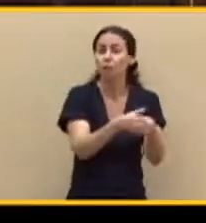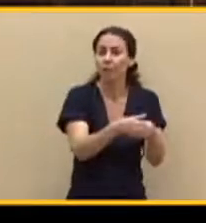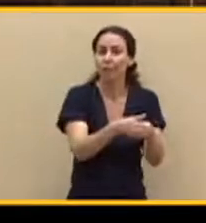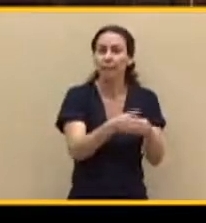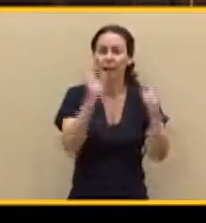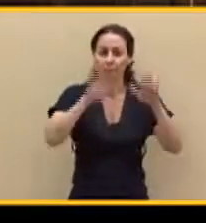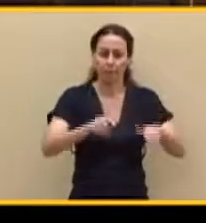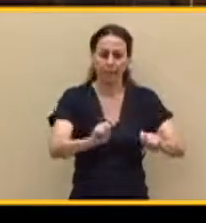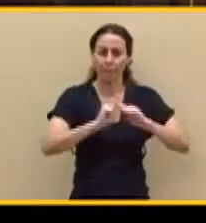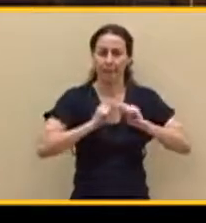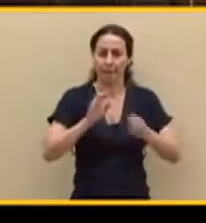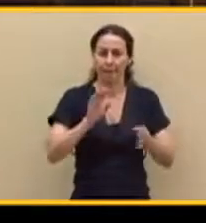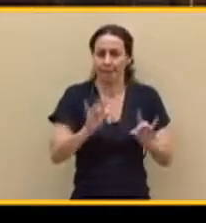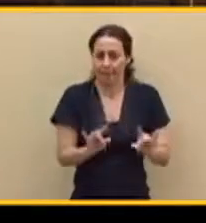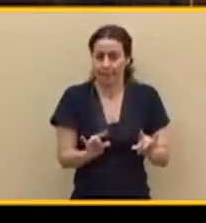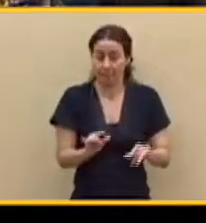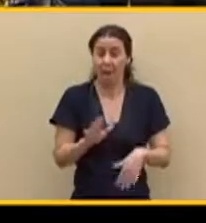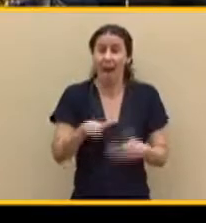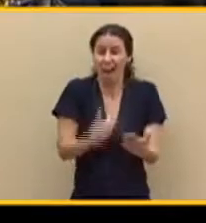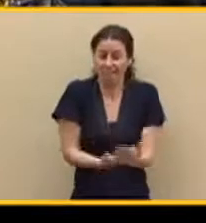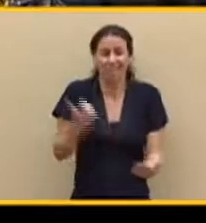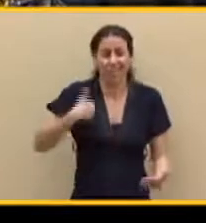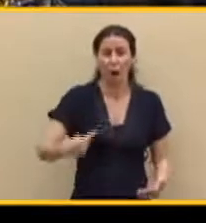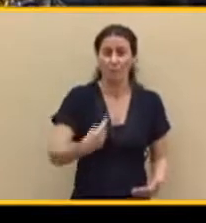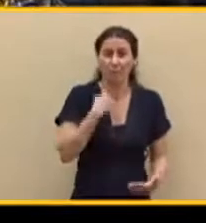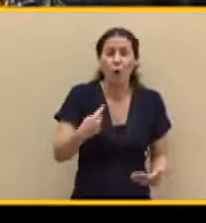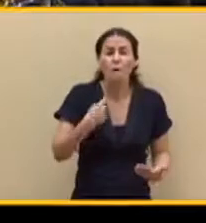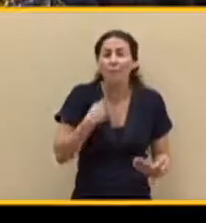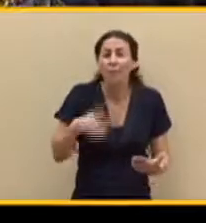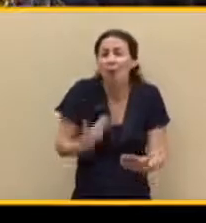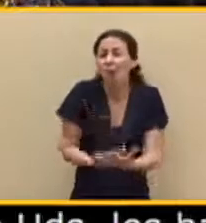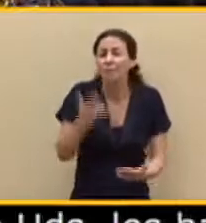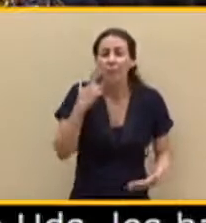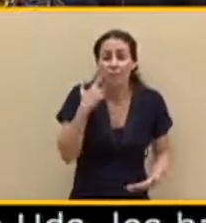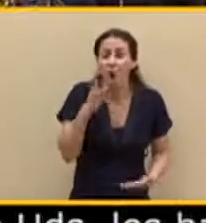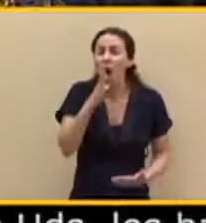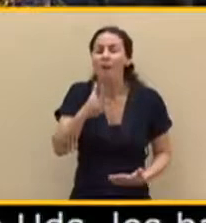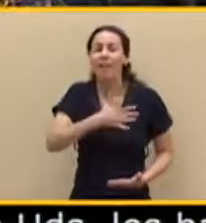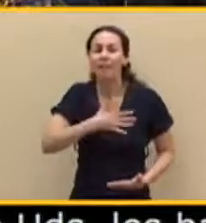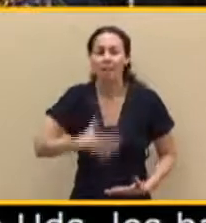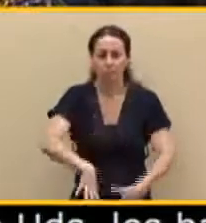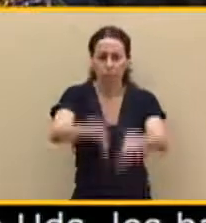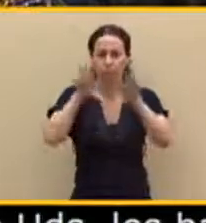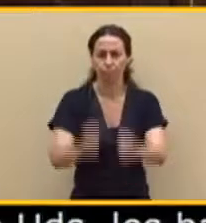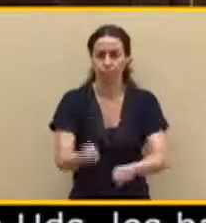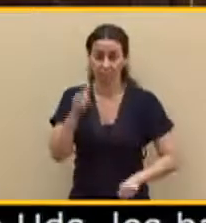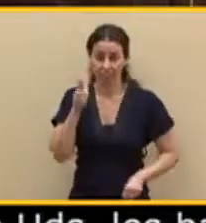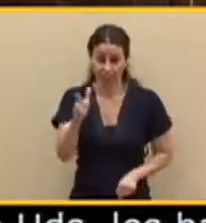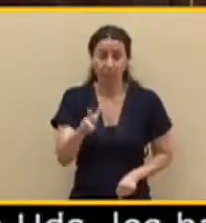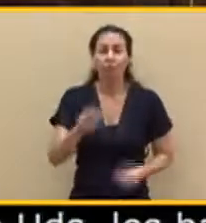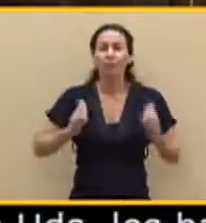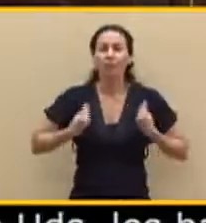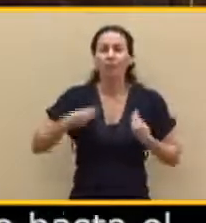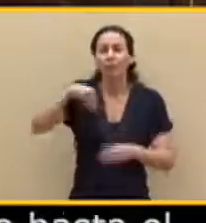tanto perder, han perdido, señorías, hasta el miedo, y ahora quieren conquistar sus derechos y vivir en un país con democracia y sin impunidad para